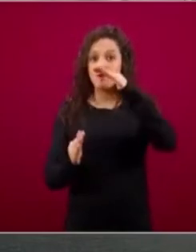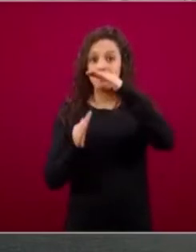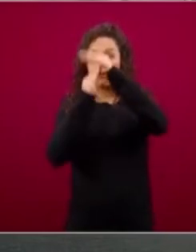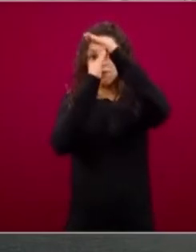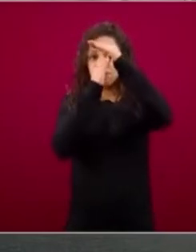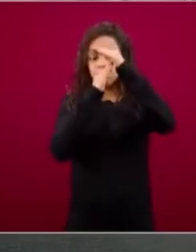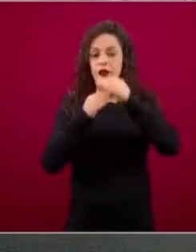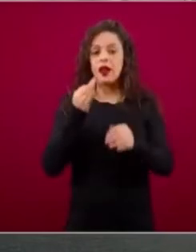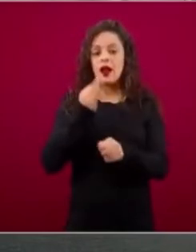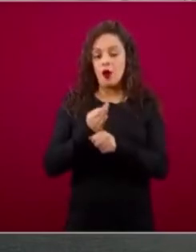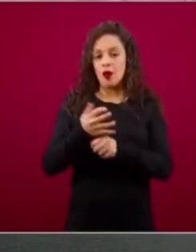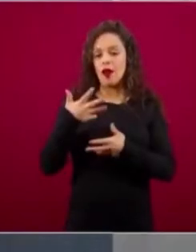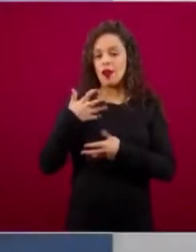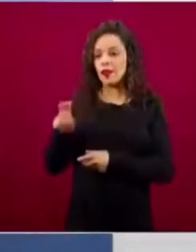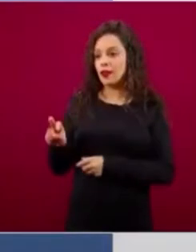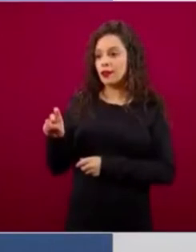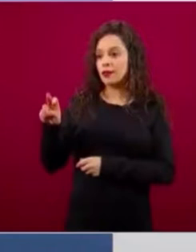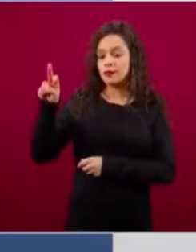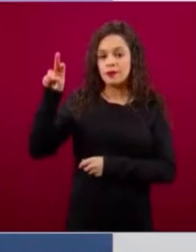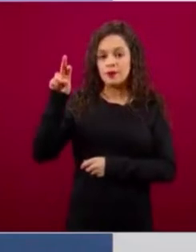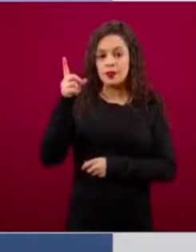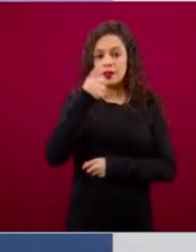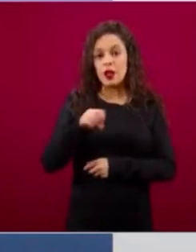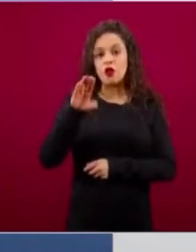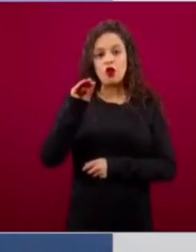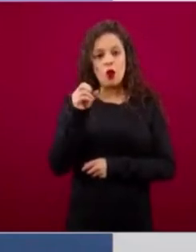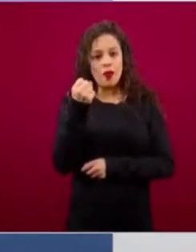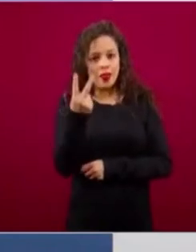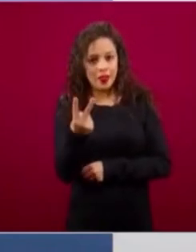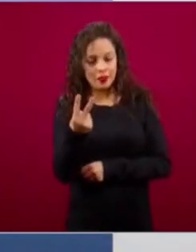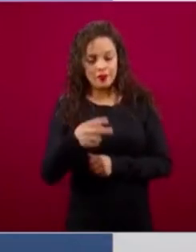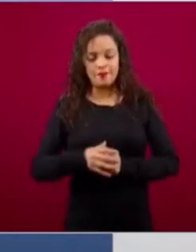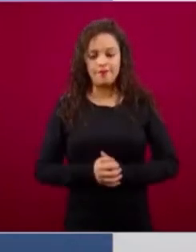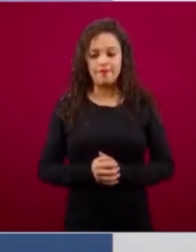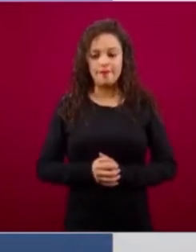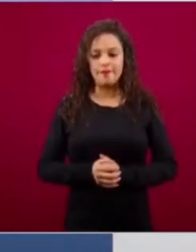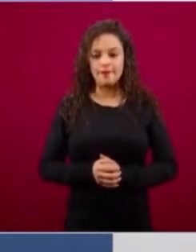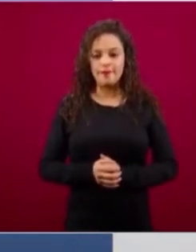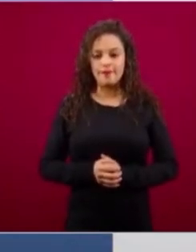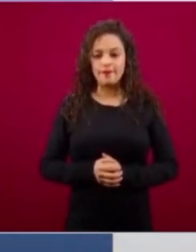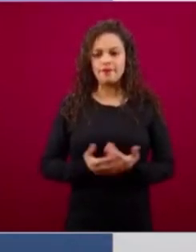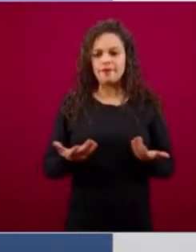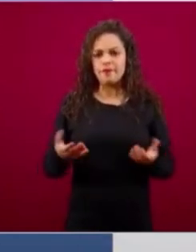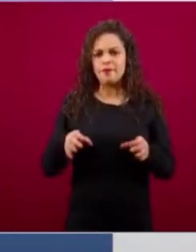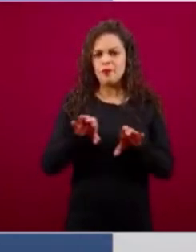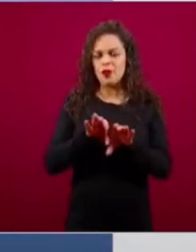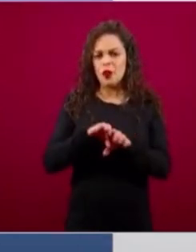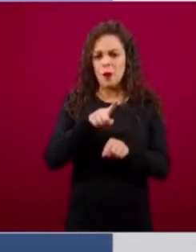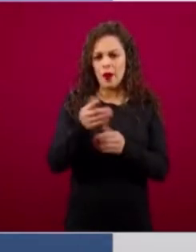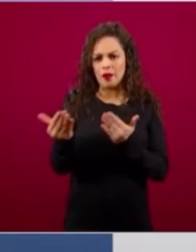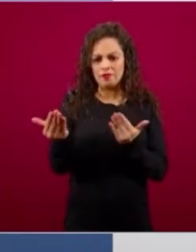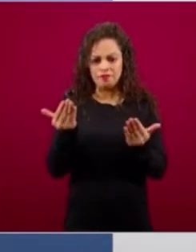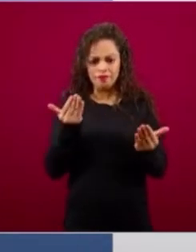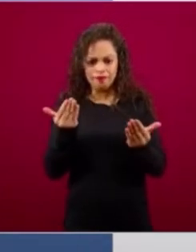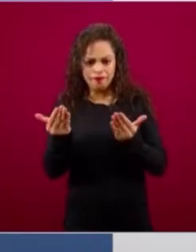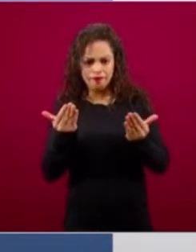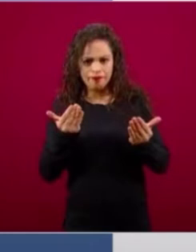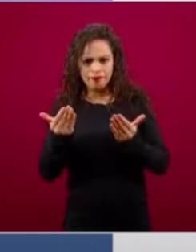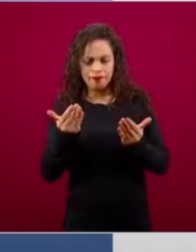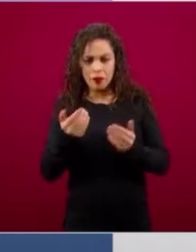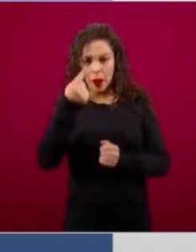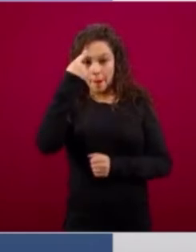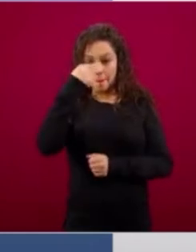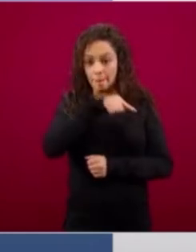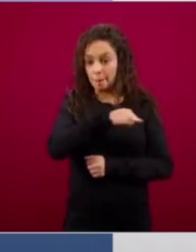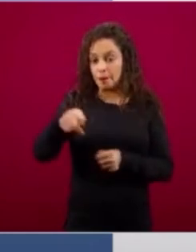y por qué digo siempre que estamos en el 192 y no lo comparamos con quienes nos han solicitado el crédito y